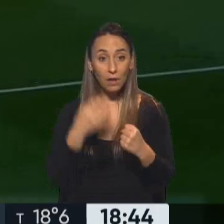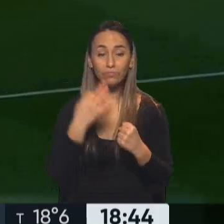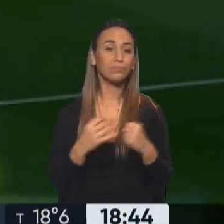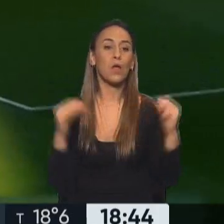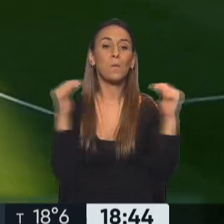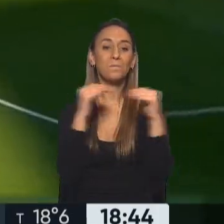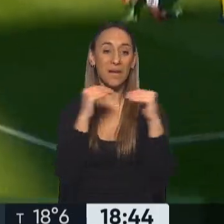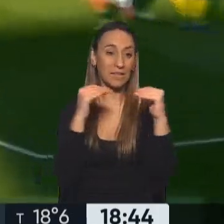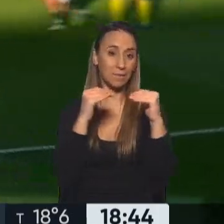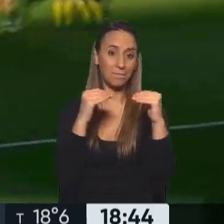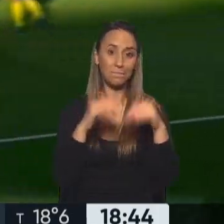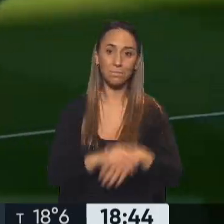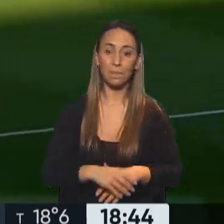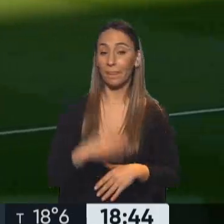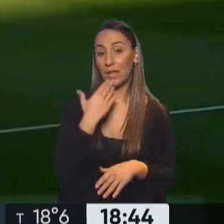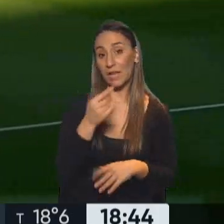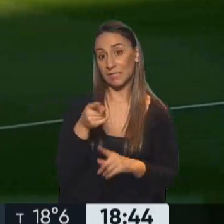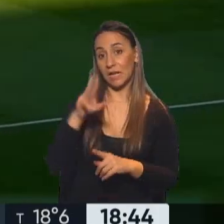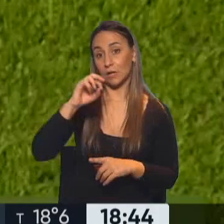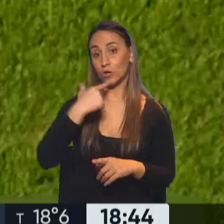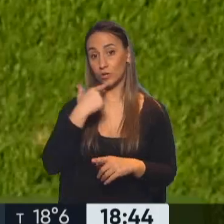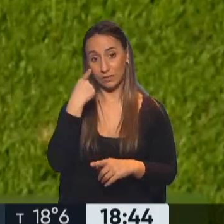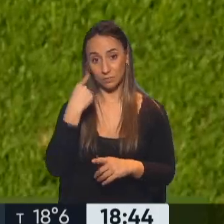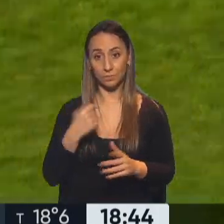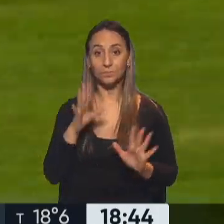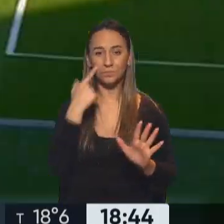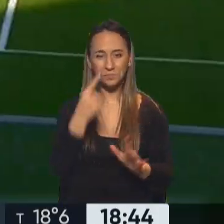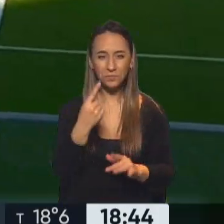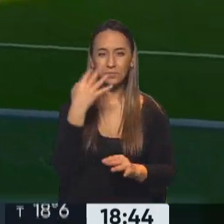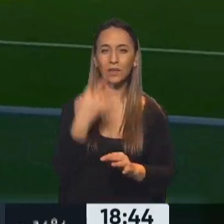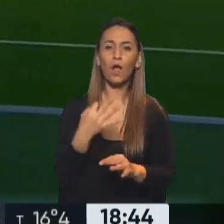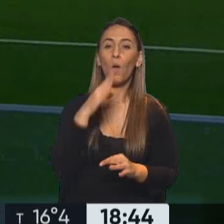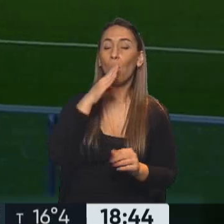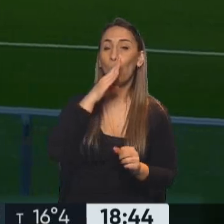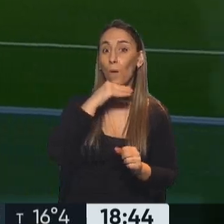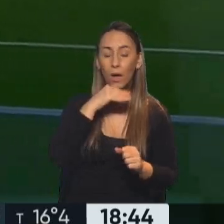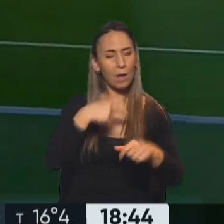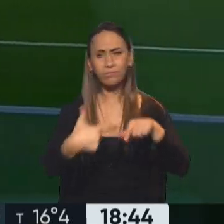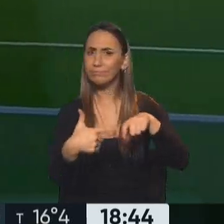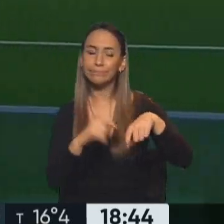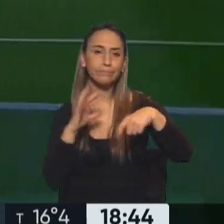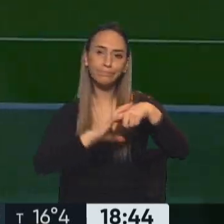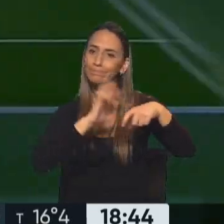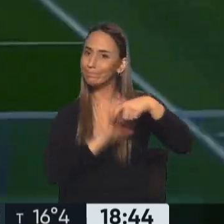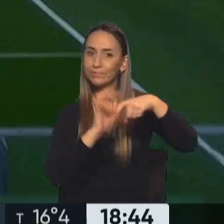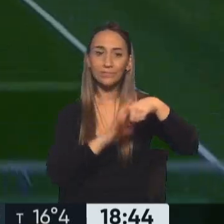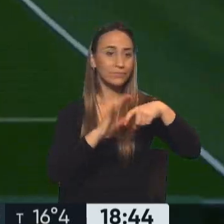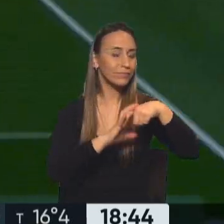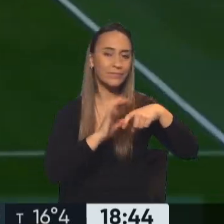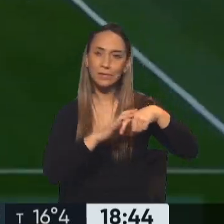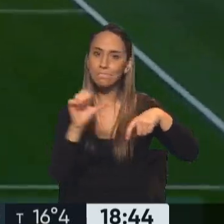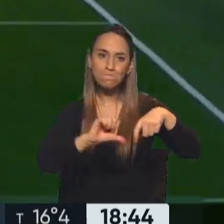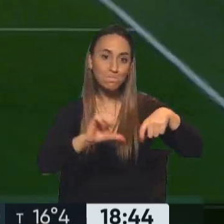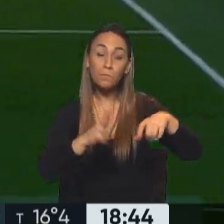Rossi. Fíjate, todas las que tuvo Boca. Sí, y no entraba. En el segundo tiempo. Y no entraba. No entraba. Ferro